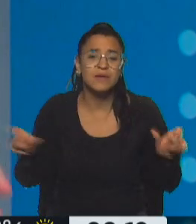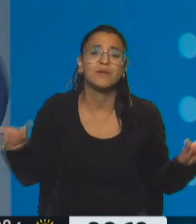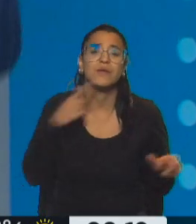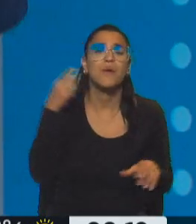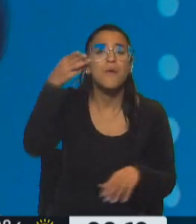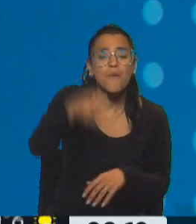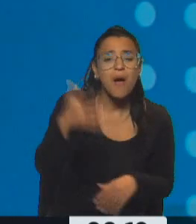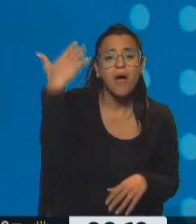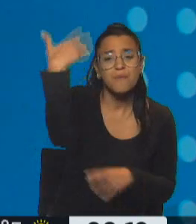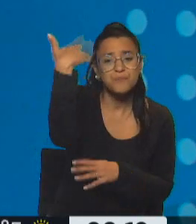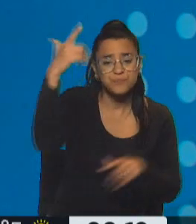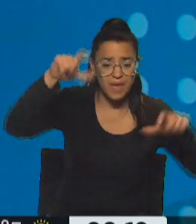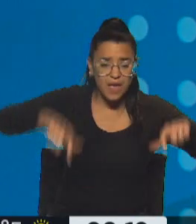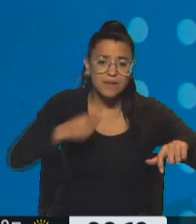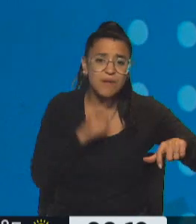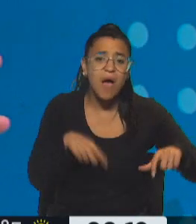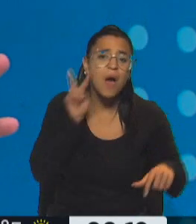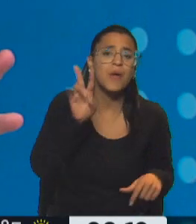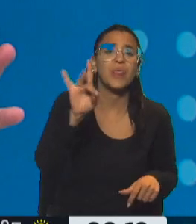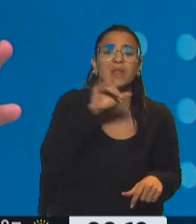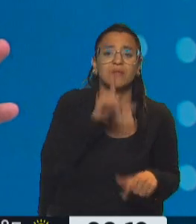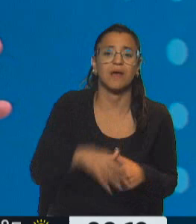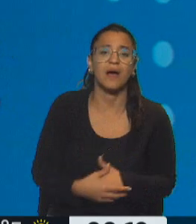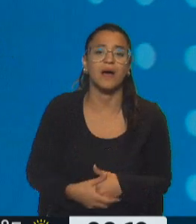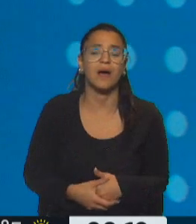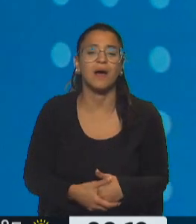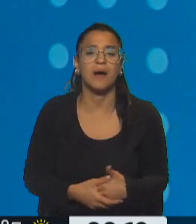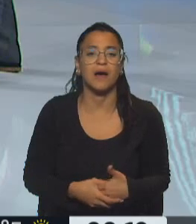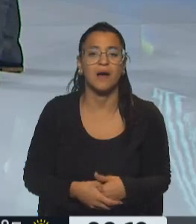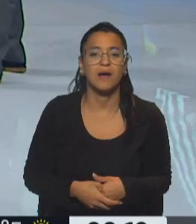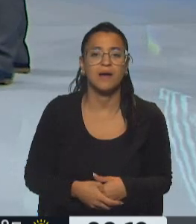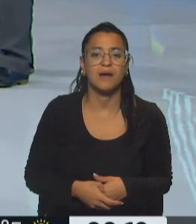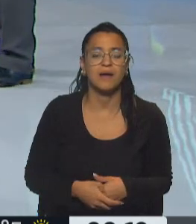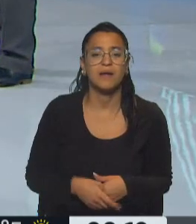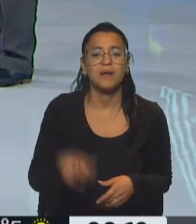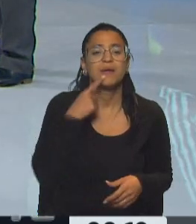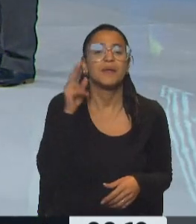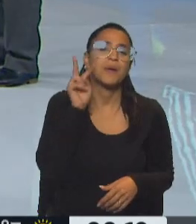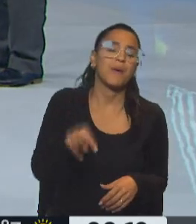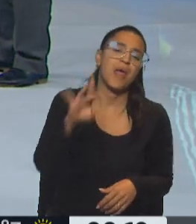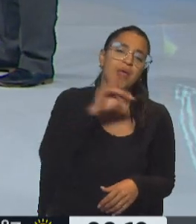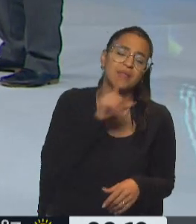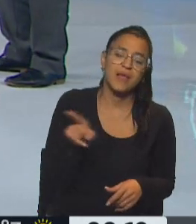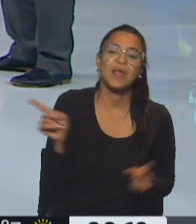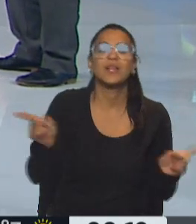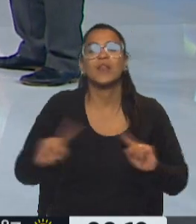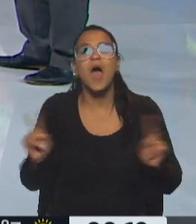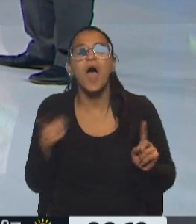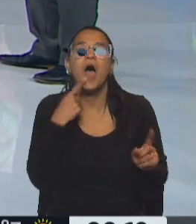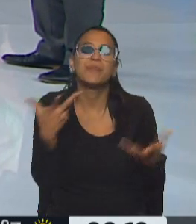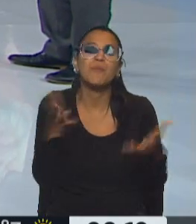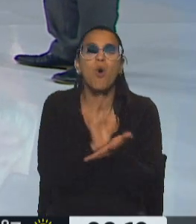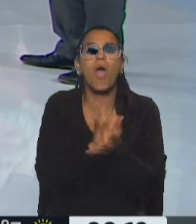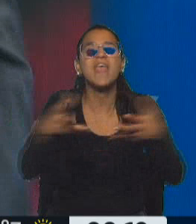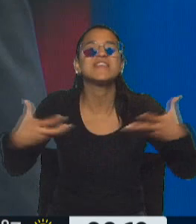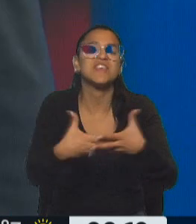Monumental, creo que por primera vez en la historia, a ver un técnico. Es verdad, en gran parte sí. Iba a ver el técnico. No, a una versión de equipo que